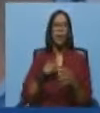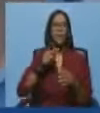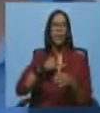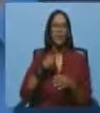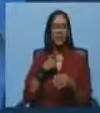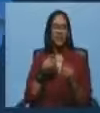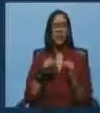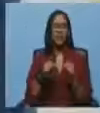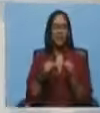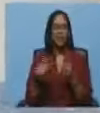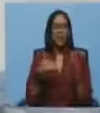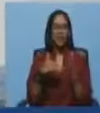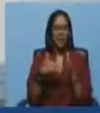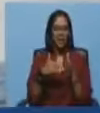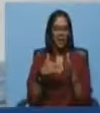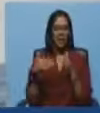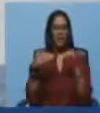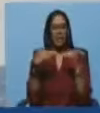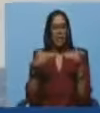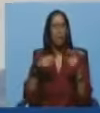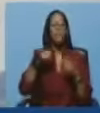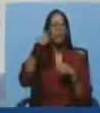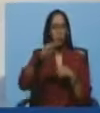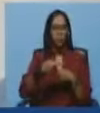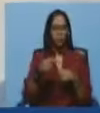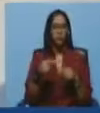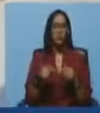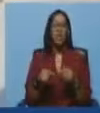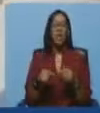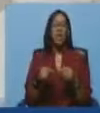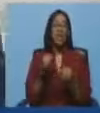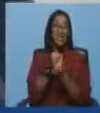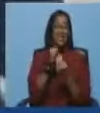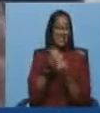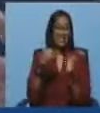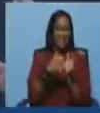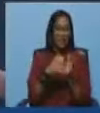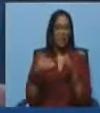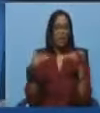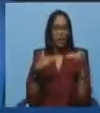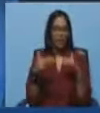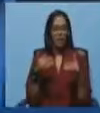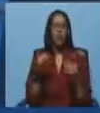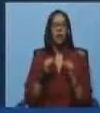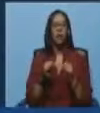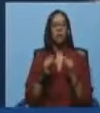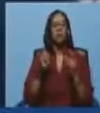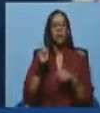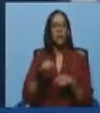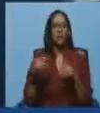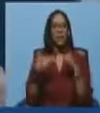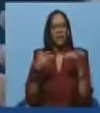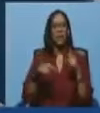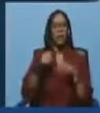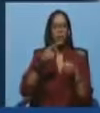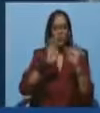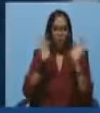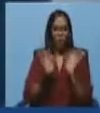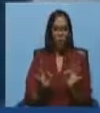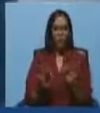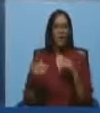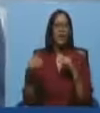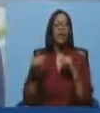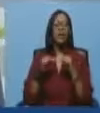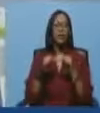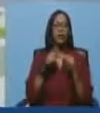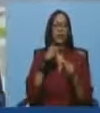es la continuación de la guerra por otros medios. Bueno, los ciberataques, la ciberguerra, es la continuación también de la guerra por otros medios, es la continuación de la política